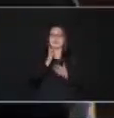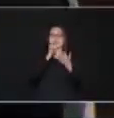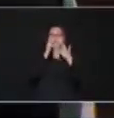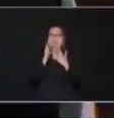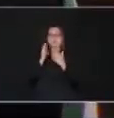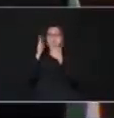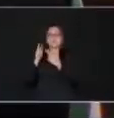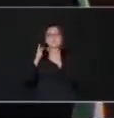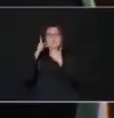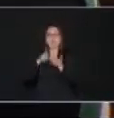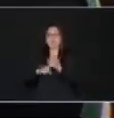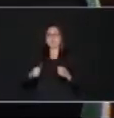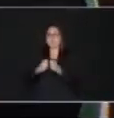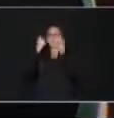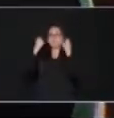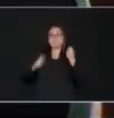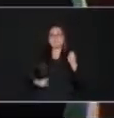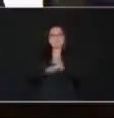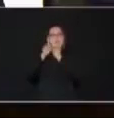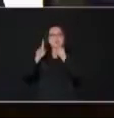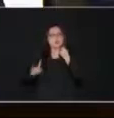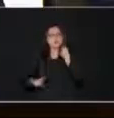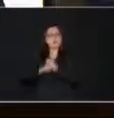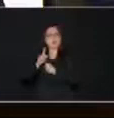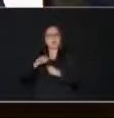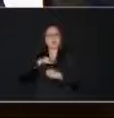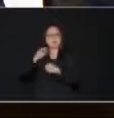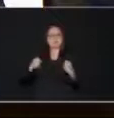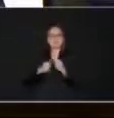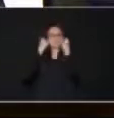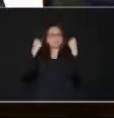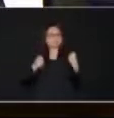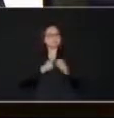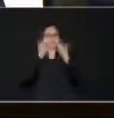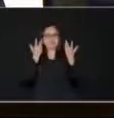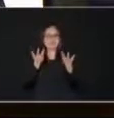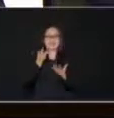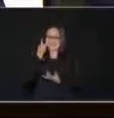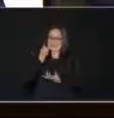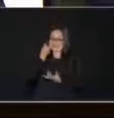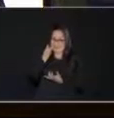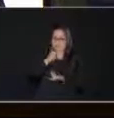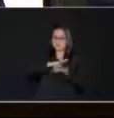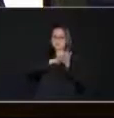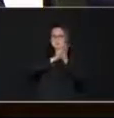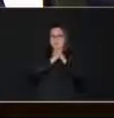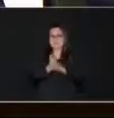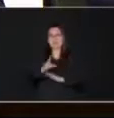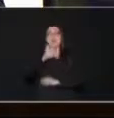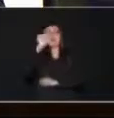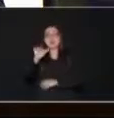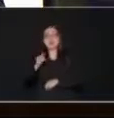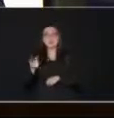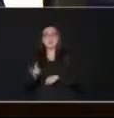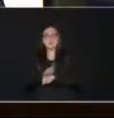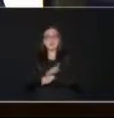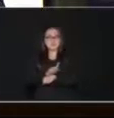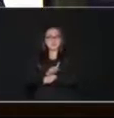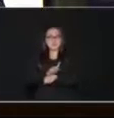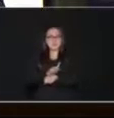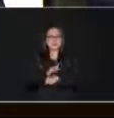solamente conforme a la inflación van a subir. Uh-huh. Son los dos puntos que a mí me parecen más relevantes, Javier, porque eran los más